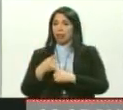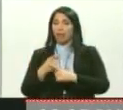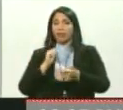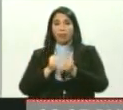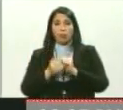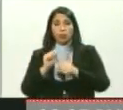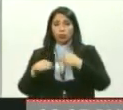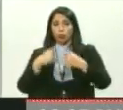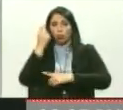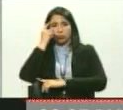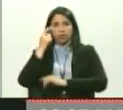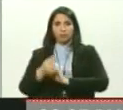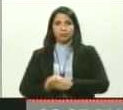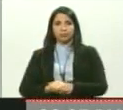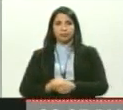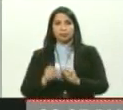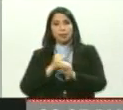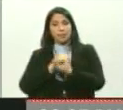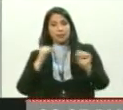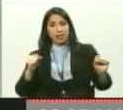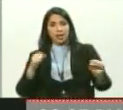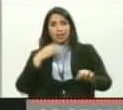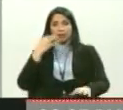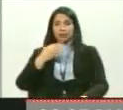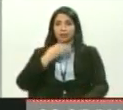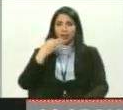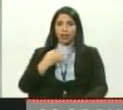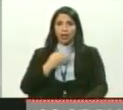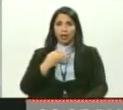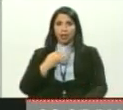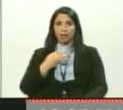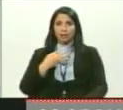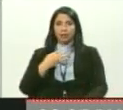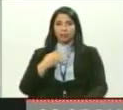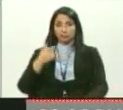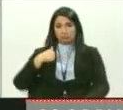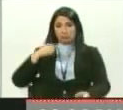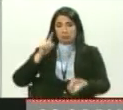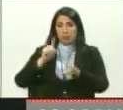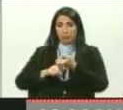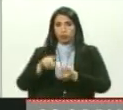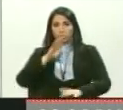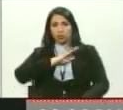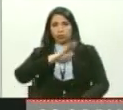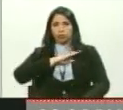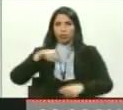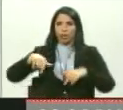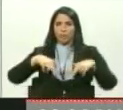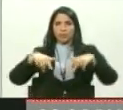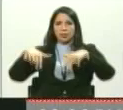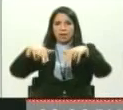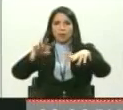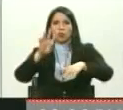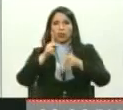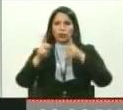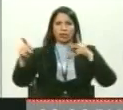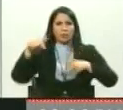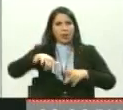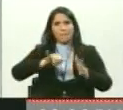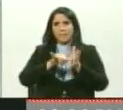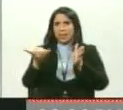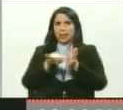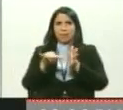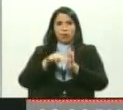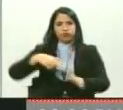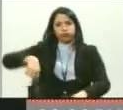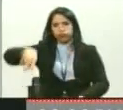todos los días. En la mañana, en la tarde. Y yo caminamos por lo menos 4 kilómetros, aquí mismo, aquí mismo dando